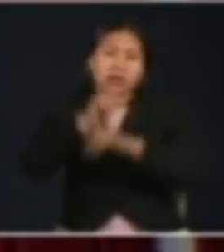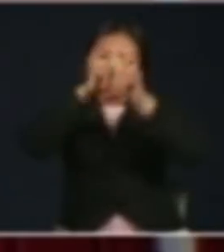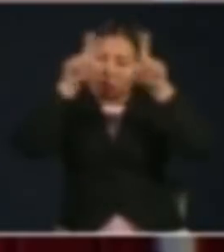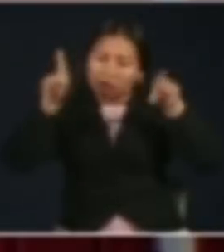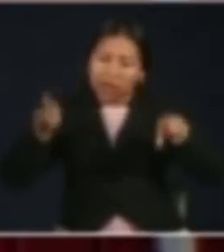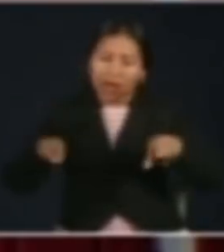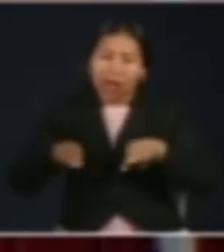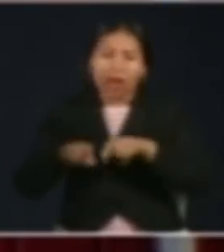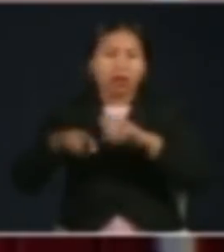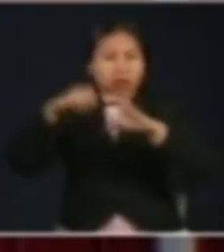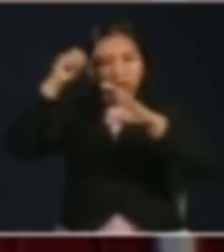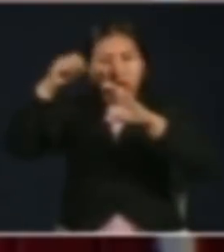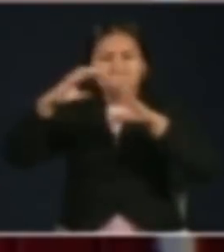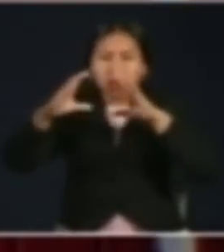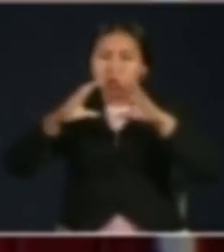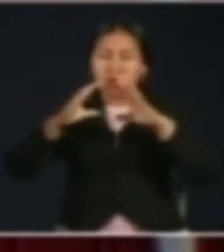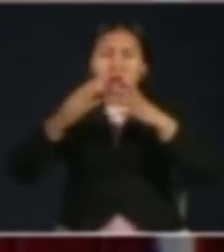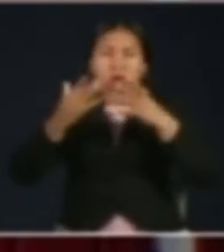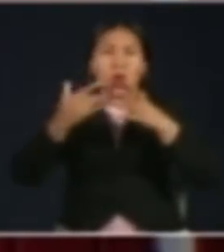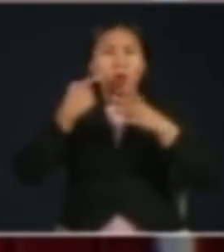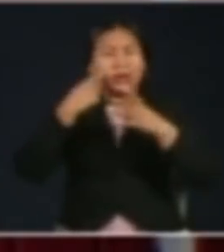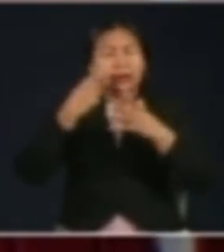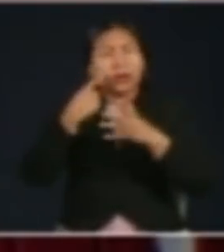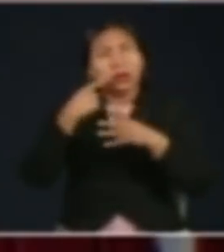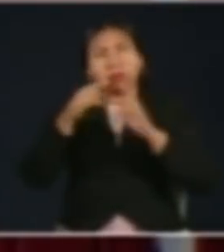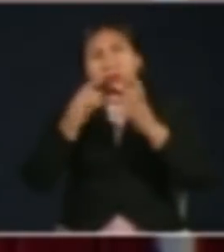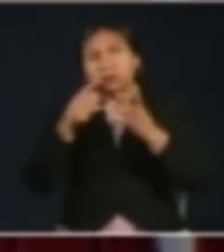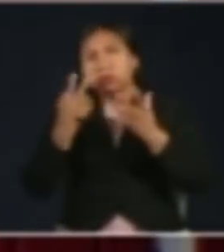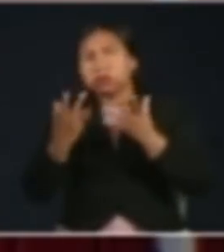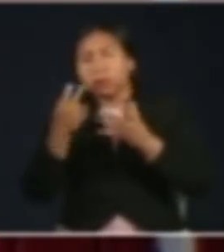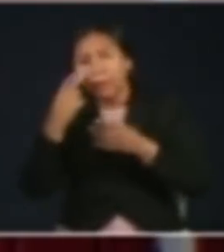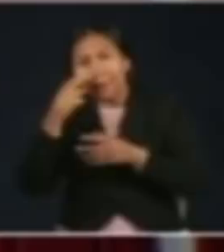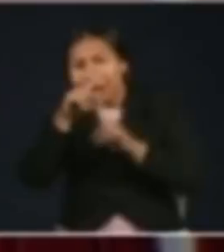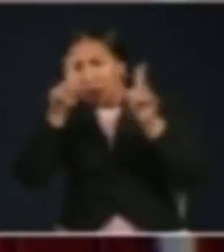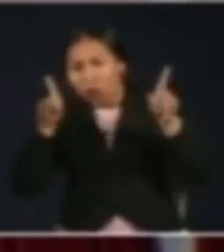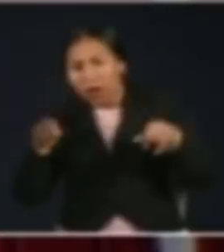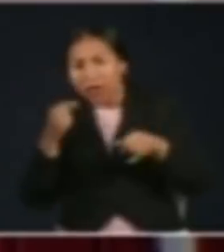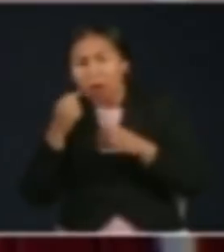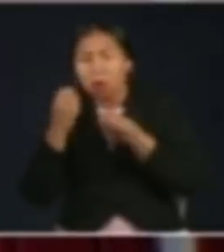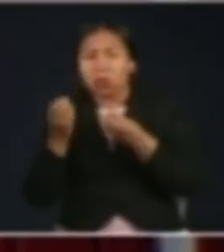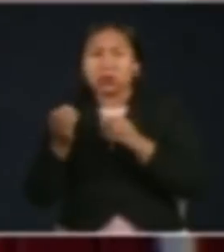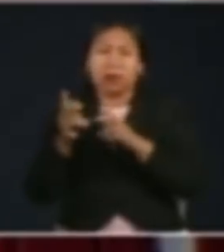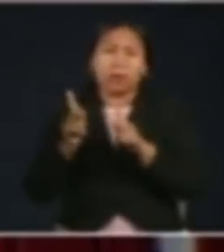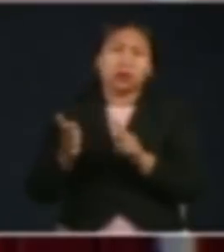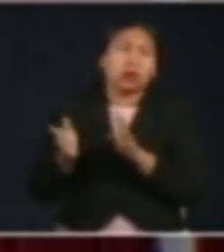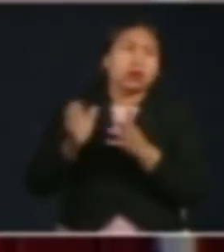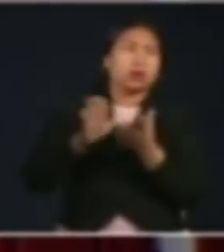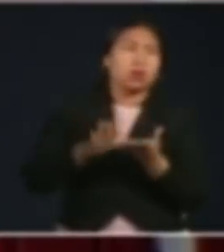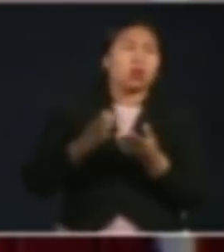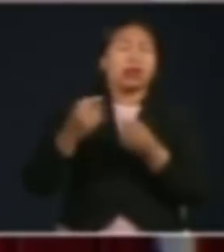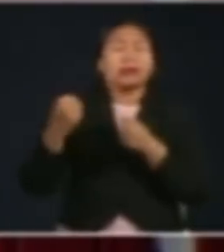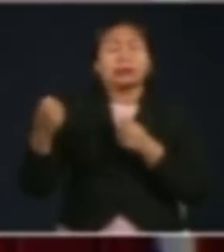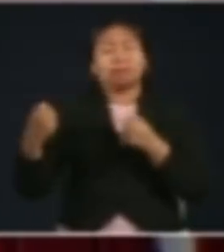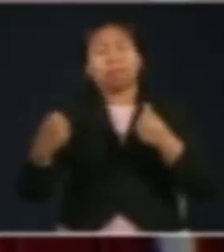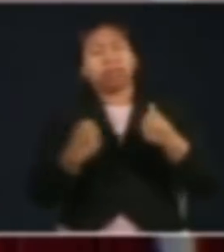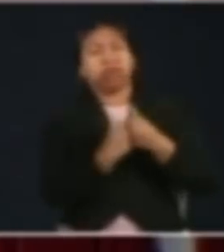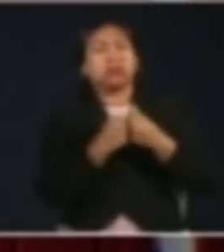comunicación social se habla de tantos muertos, asesinados y